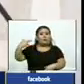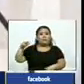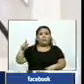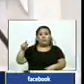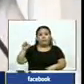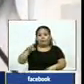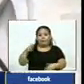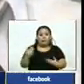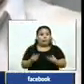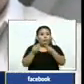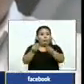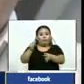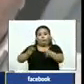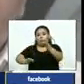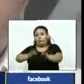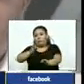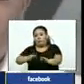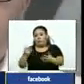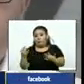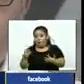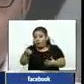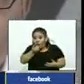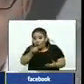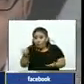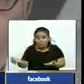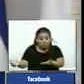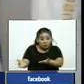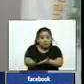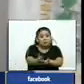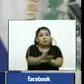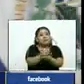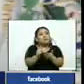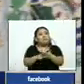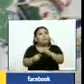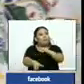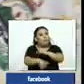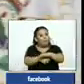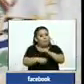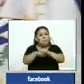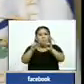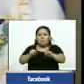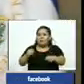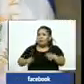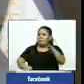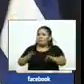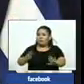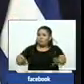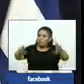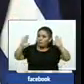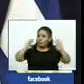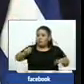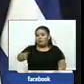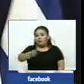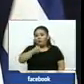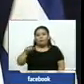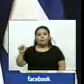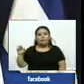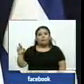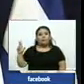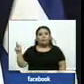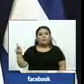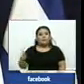judicializado. Espera que con información brindada a las CICIGES, los actos de corrupción puedan ser castigados. Para Noticiero Hechos, Eric